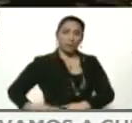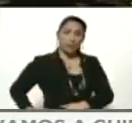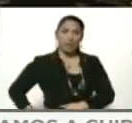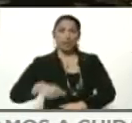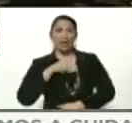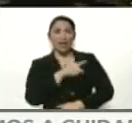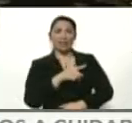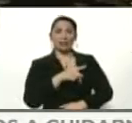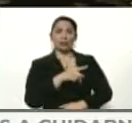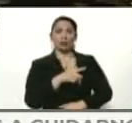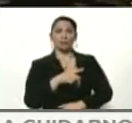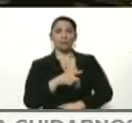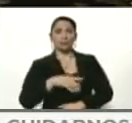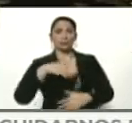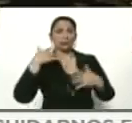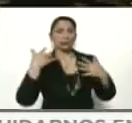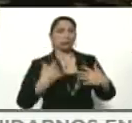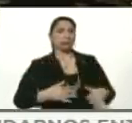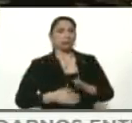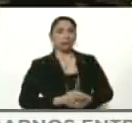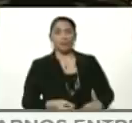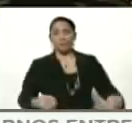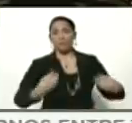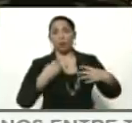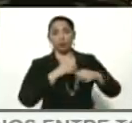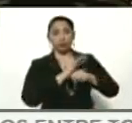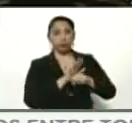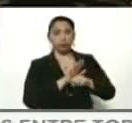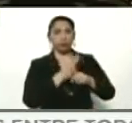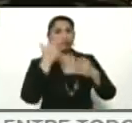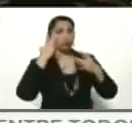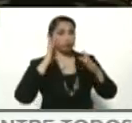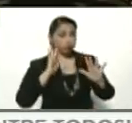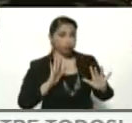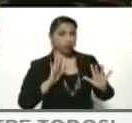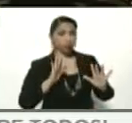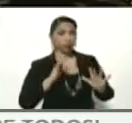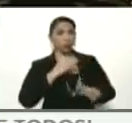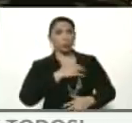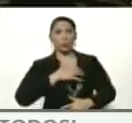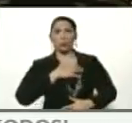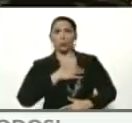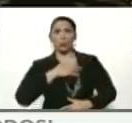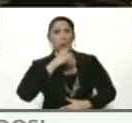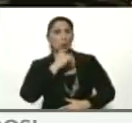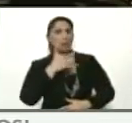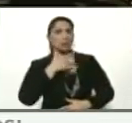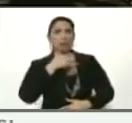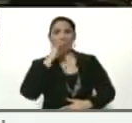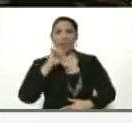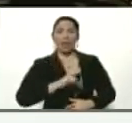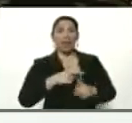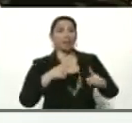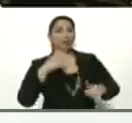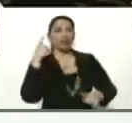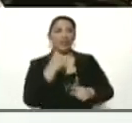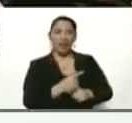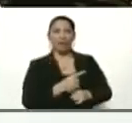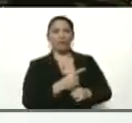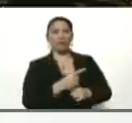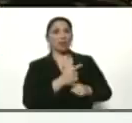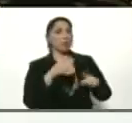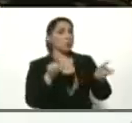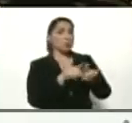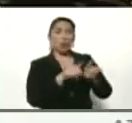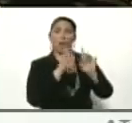son potencialmente casos de COVID, son potencialmente casos asintomáticos de COVID y por lo tanto así debe ser atendido.